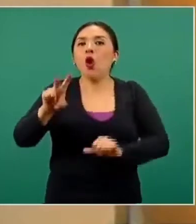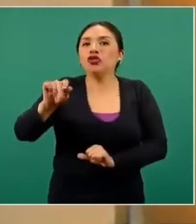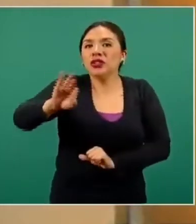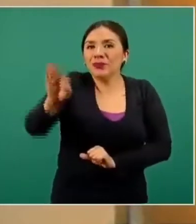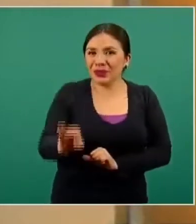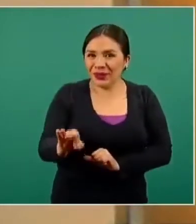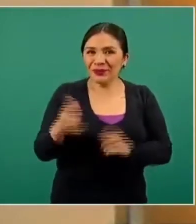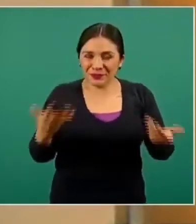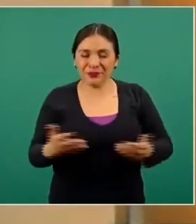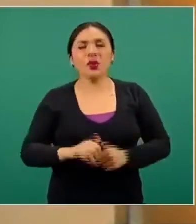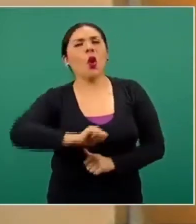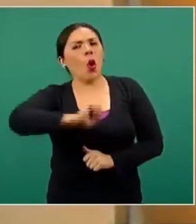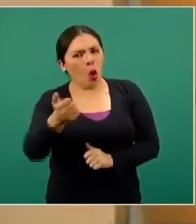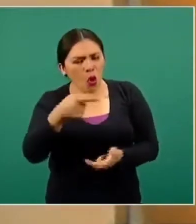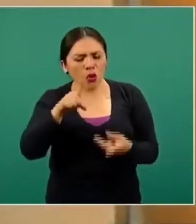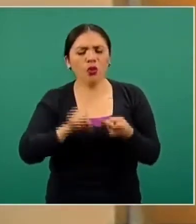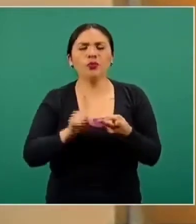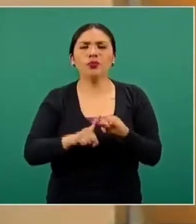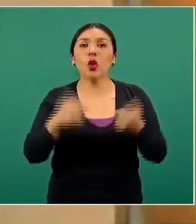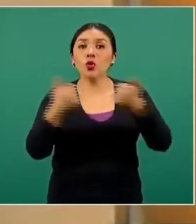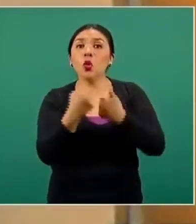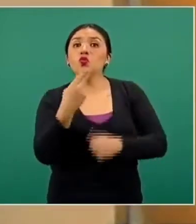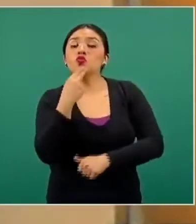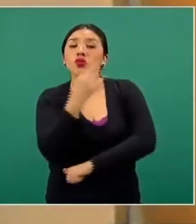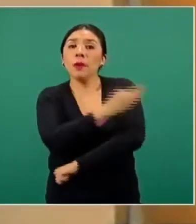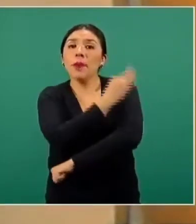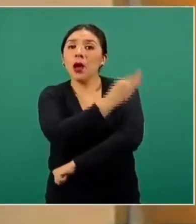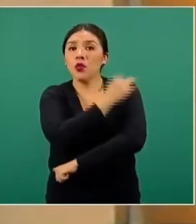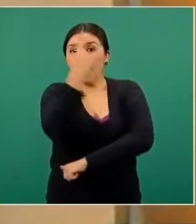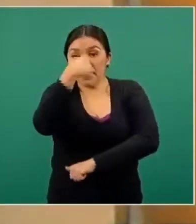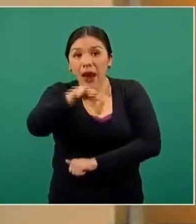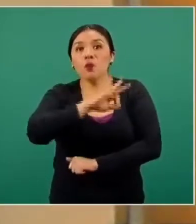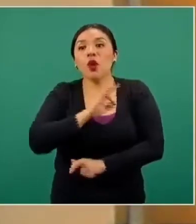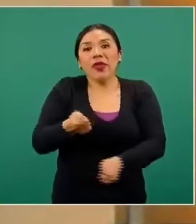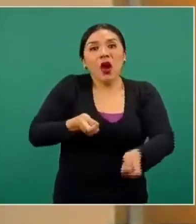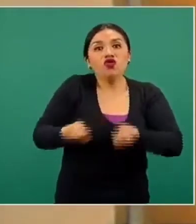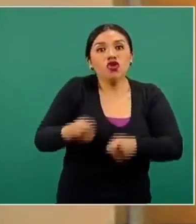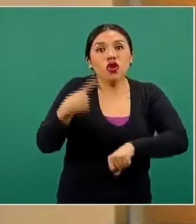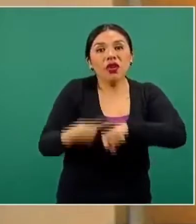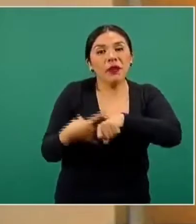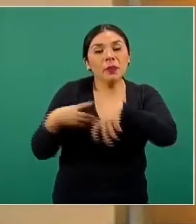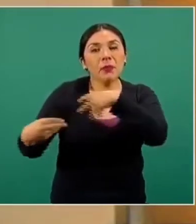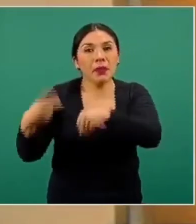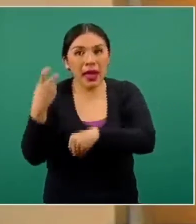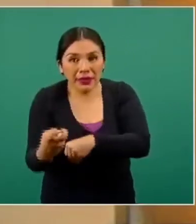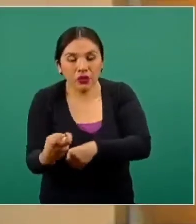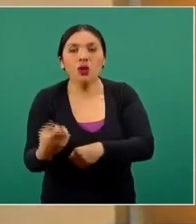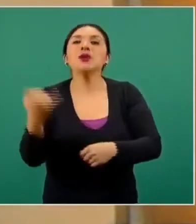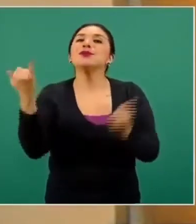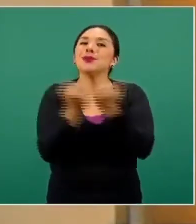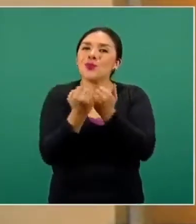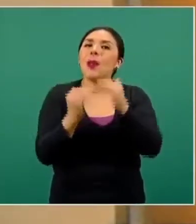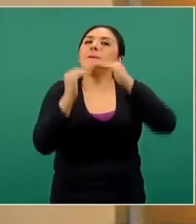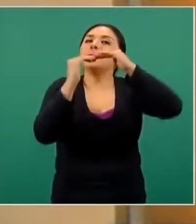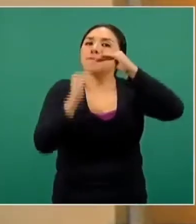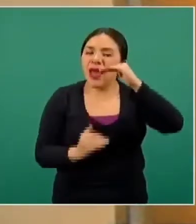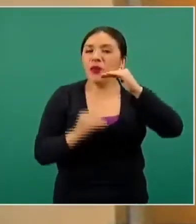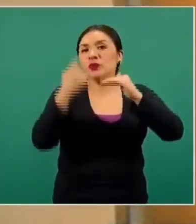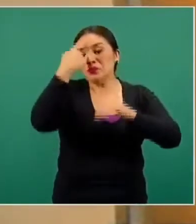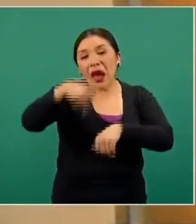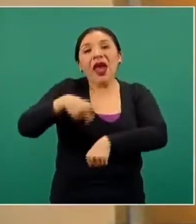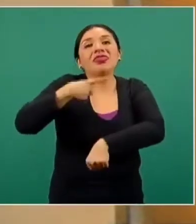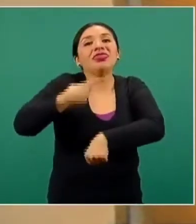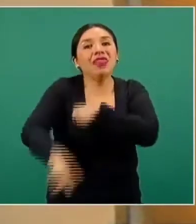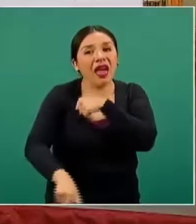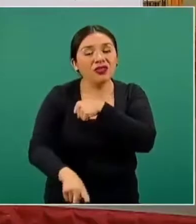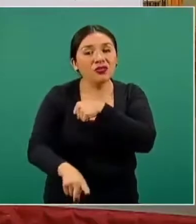Otros objetivos incluyen el usar la vacuna como un mecanismo de control epidémico y también de reducción de